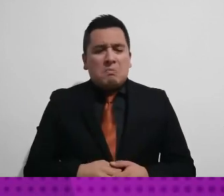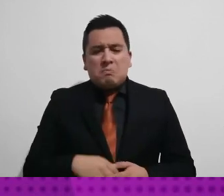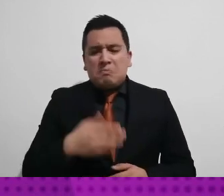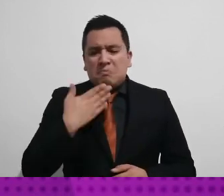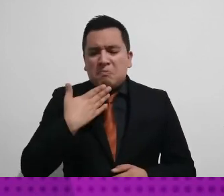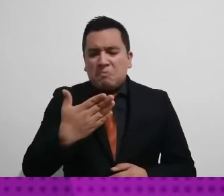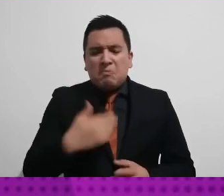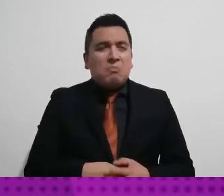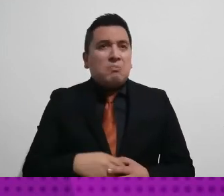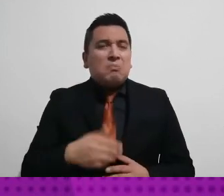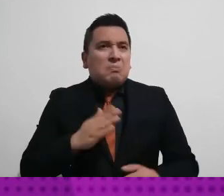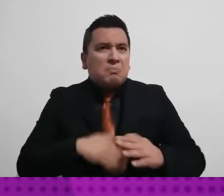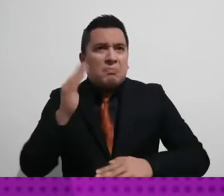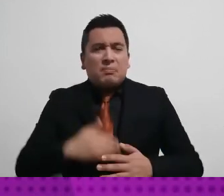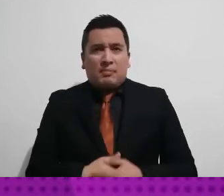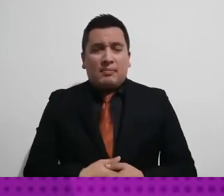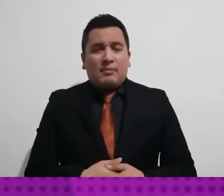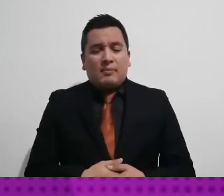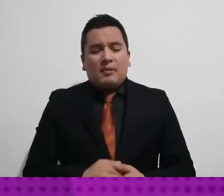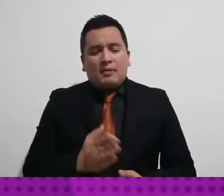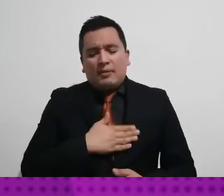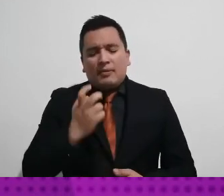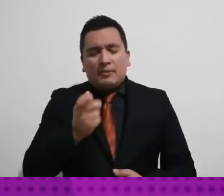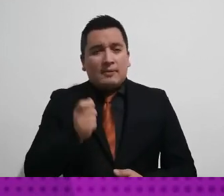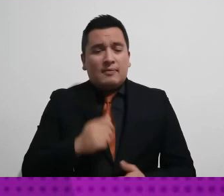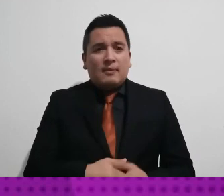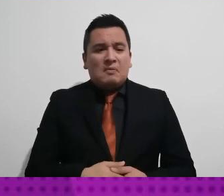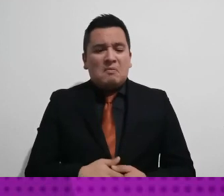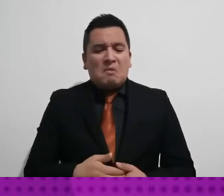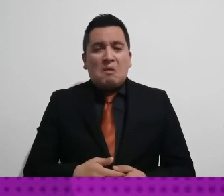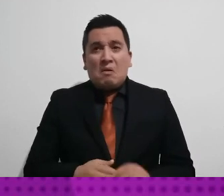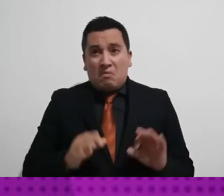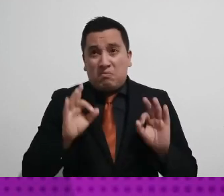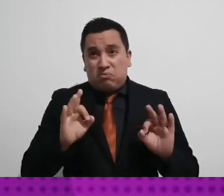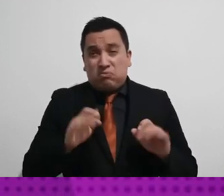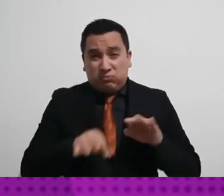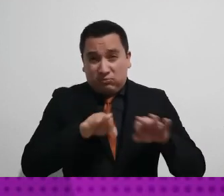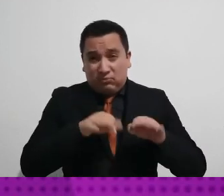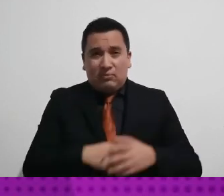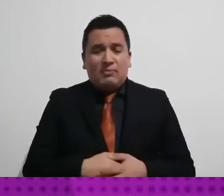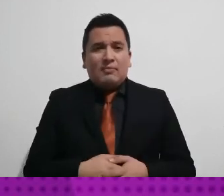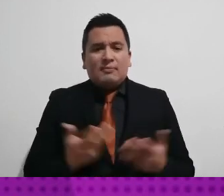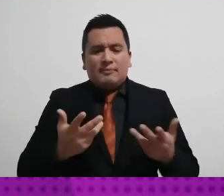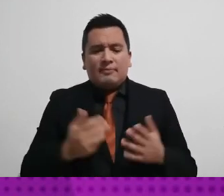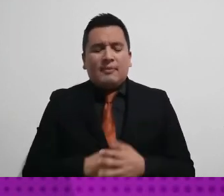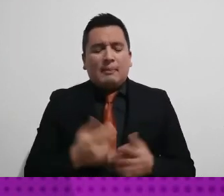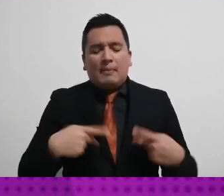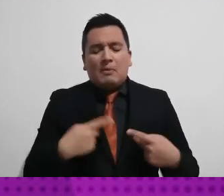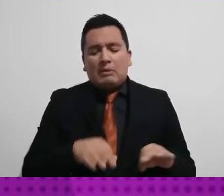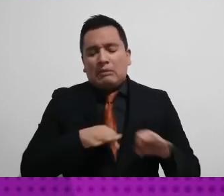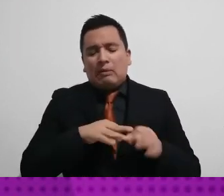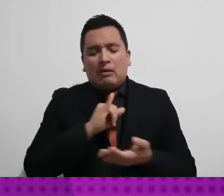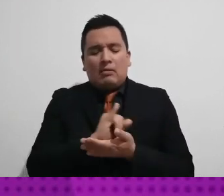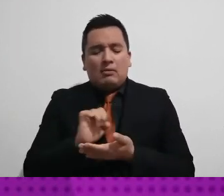buen número de eficiencia y bueno, pues eso habla de la calidad del trabajo que hacen